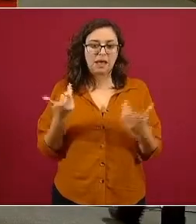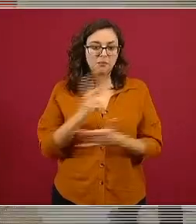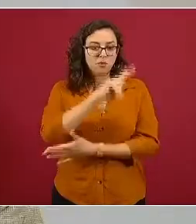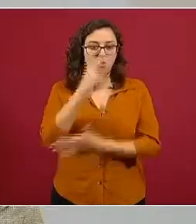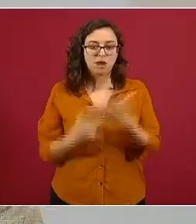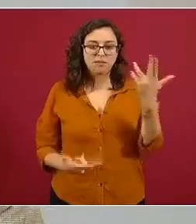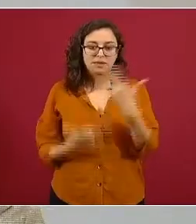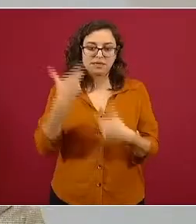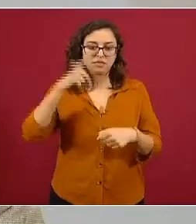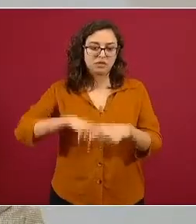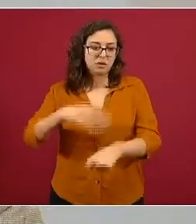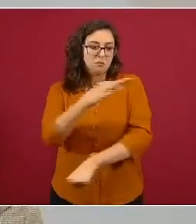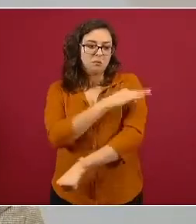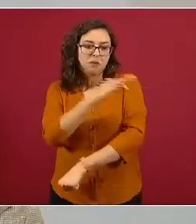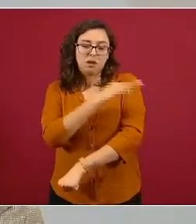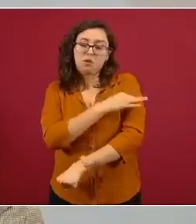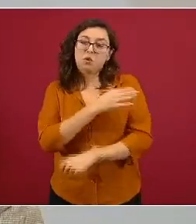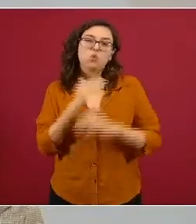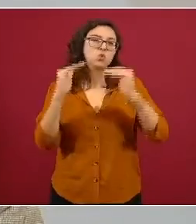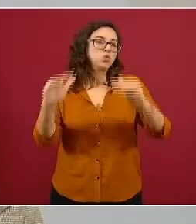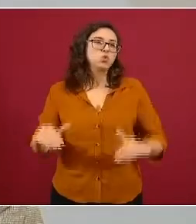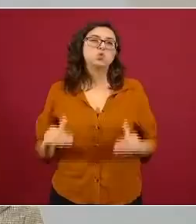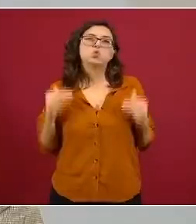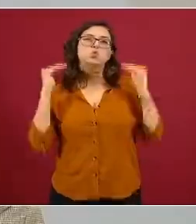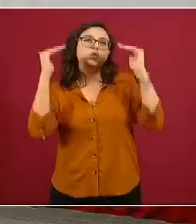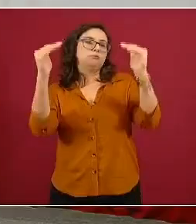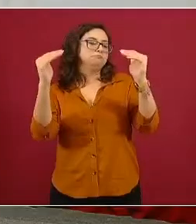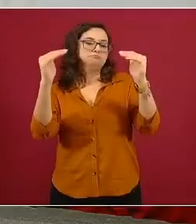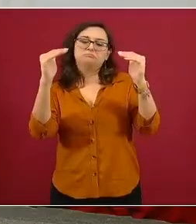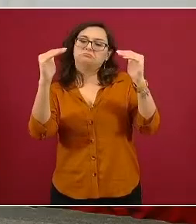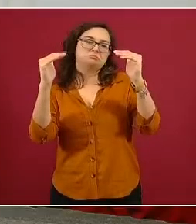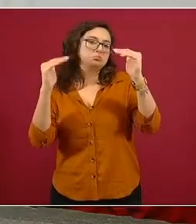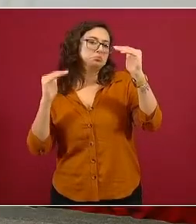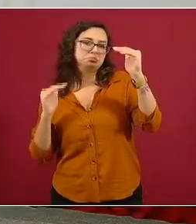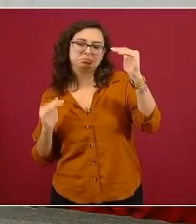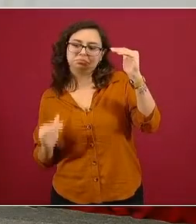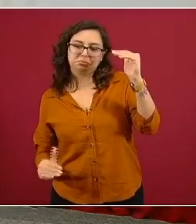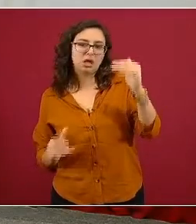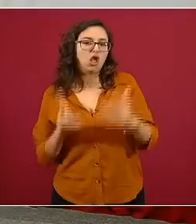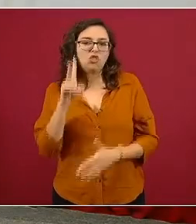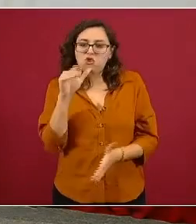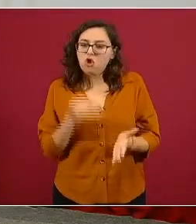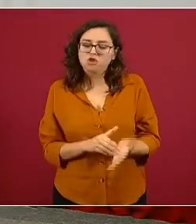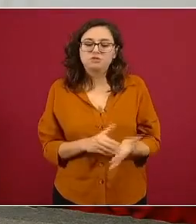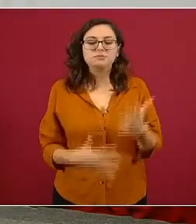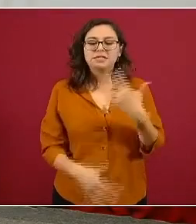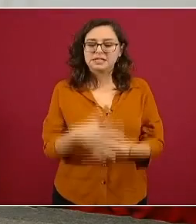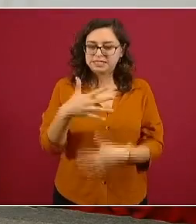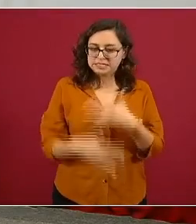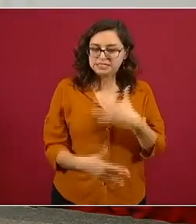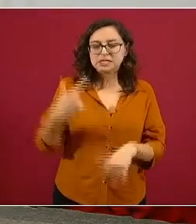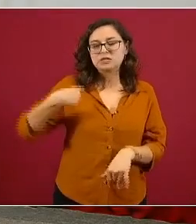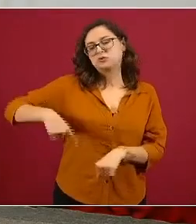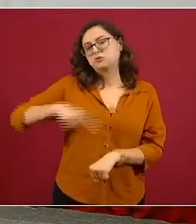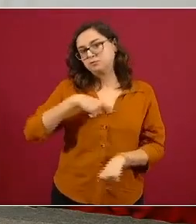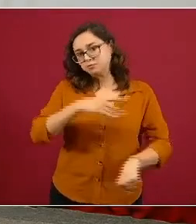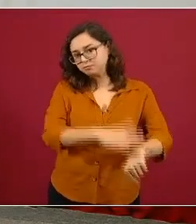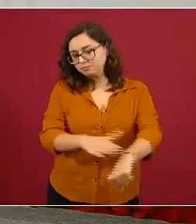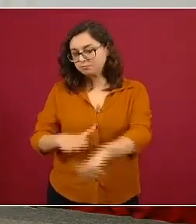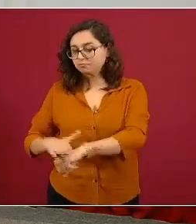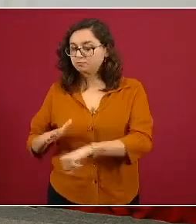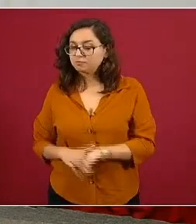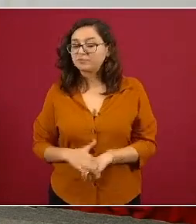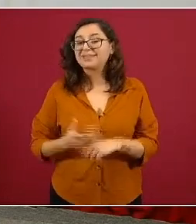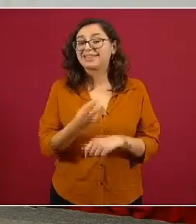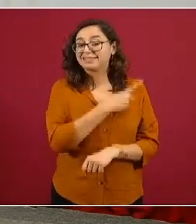Programa Nacional de Vacunación. Desde 2015 alertamos en otros foros más académicos que